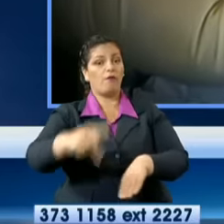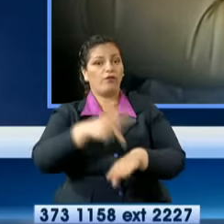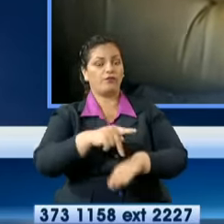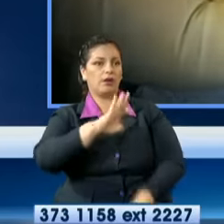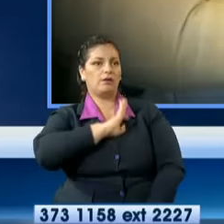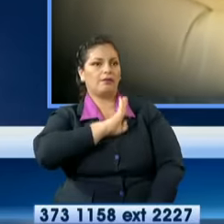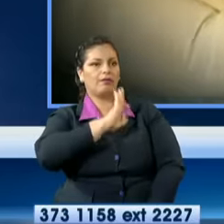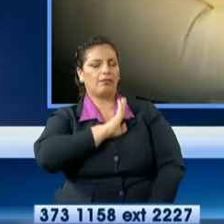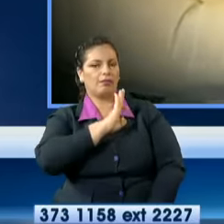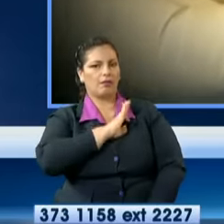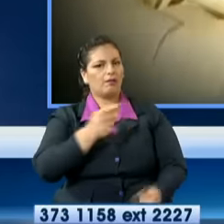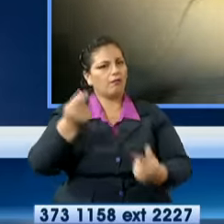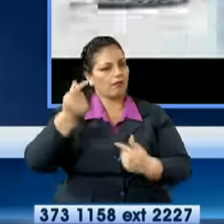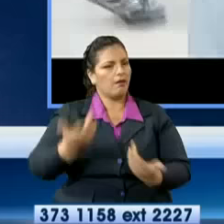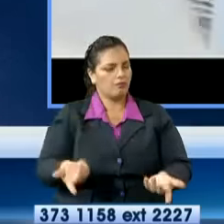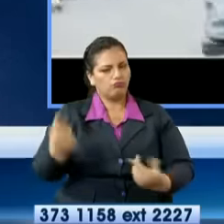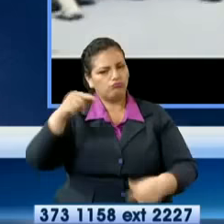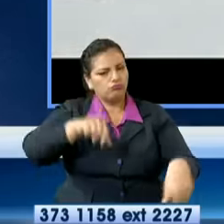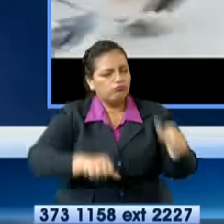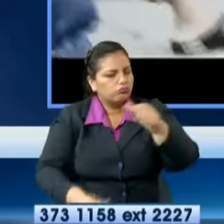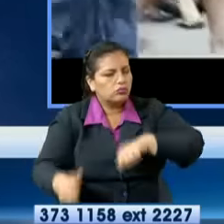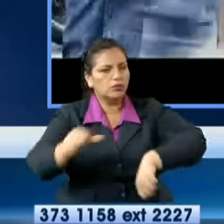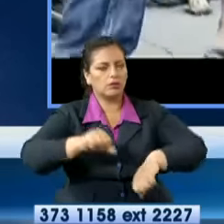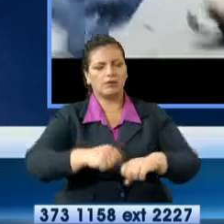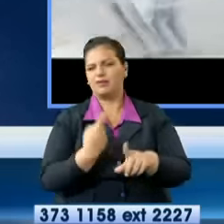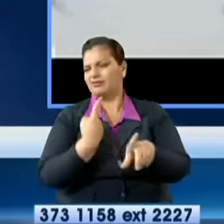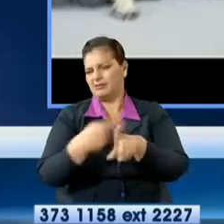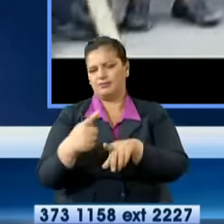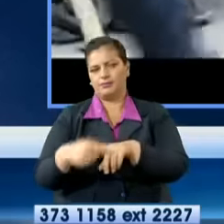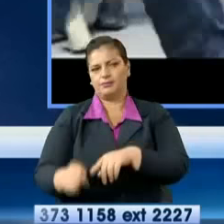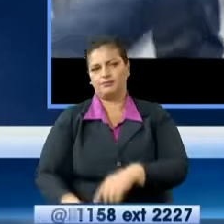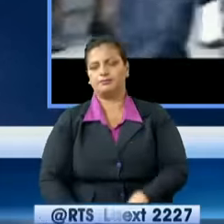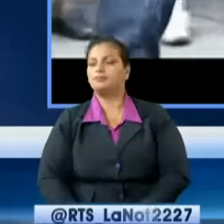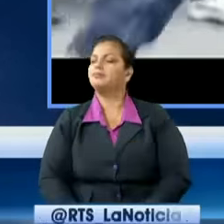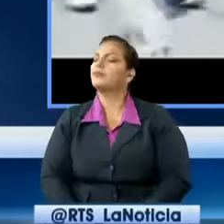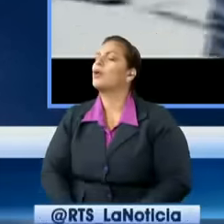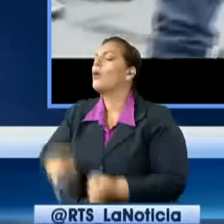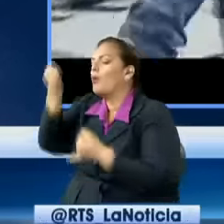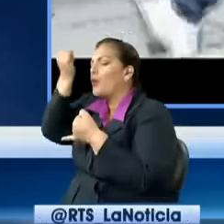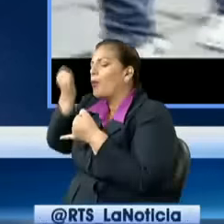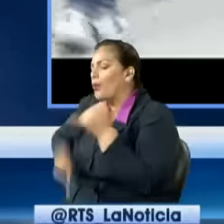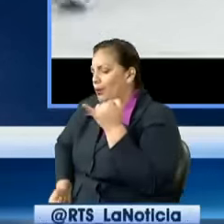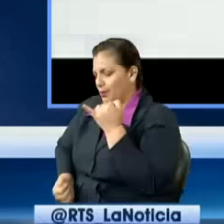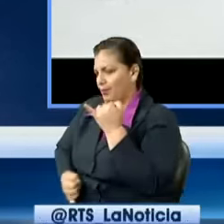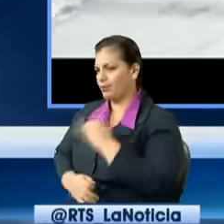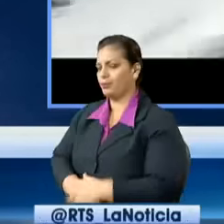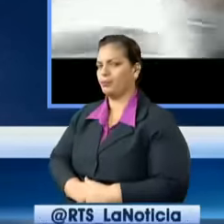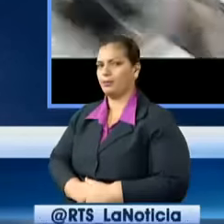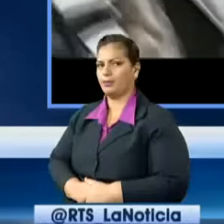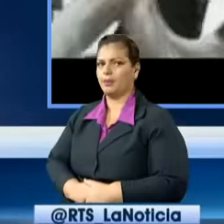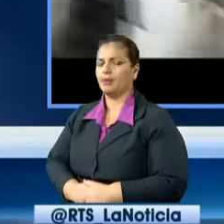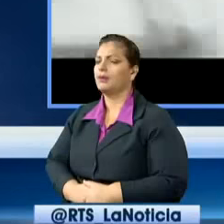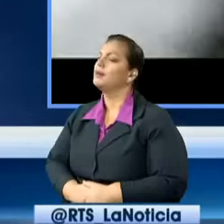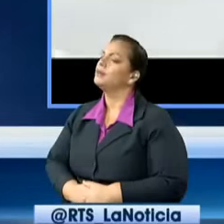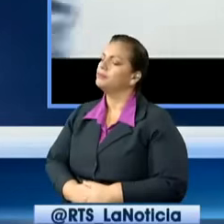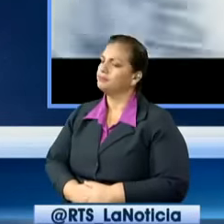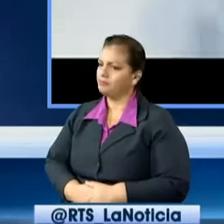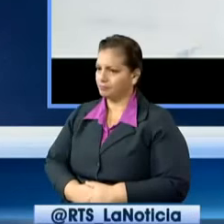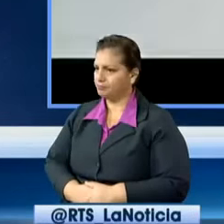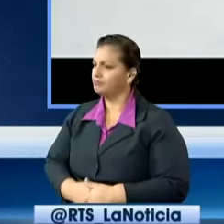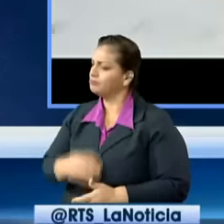científica que se llevó a cabo esta investigación. Correcto. Coronel, quiero finalizar esta entrevista pidiéndole para que usted a nuestro